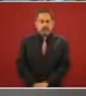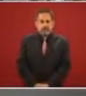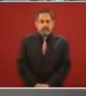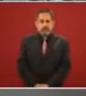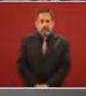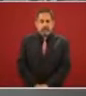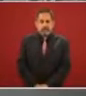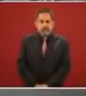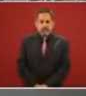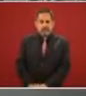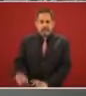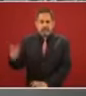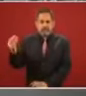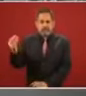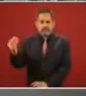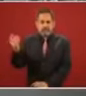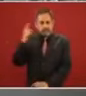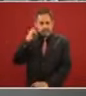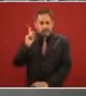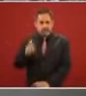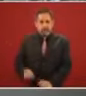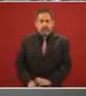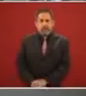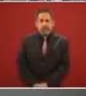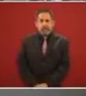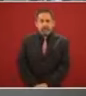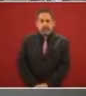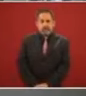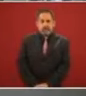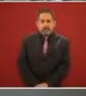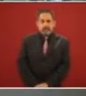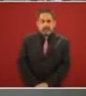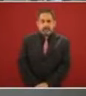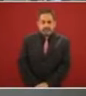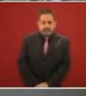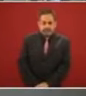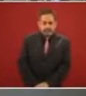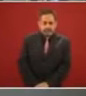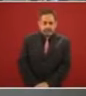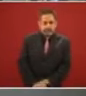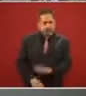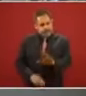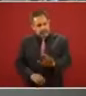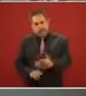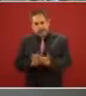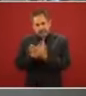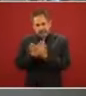podría bajar el PIB y aumentar la inflación. Hay que esperar,